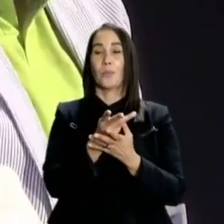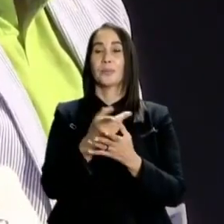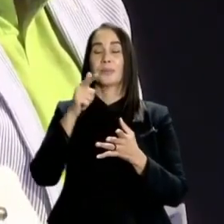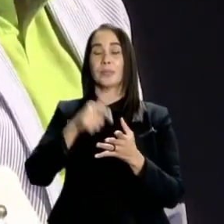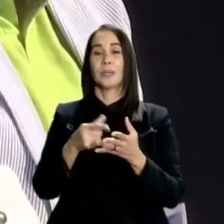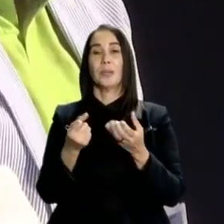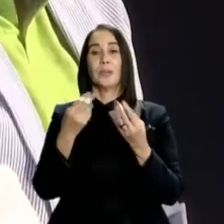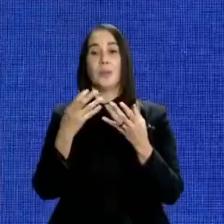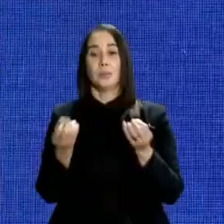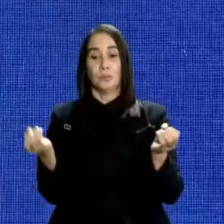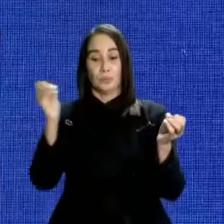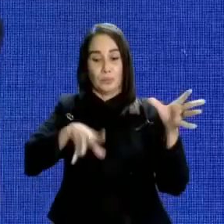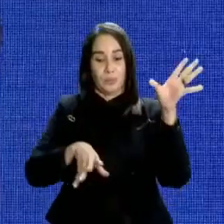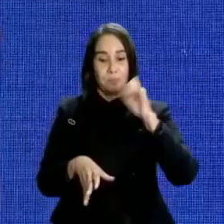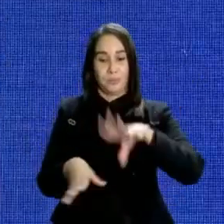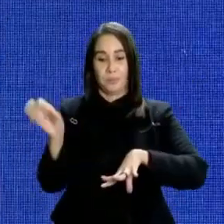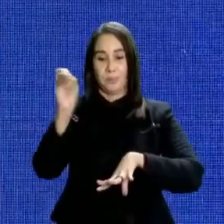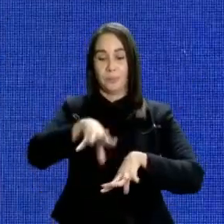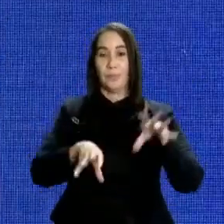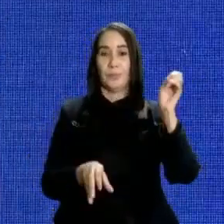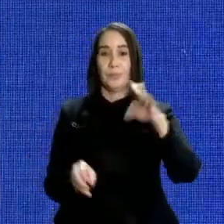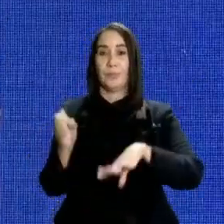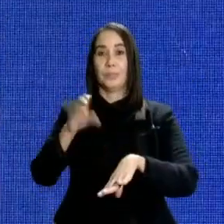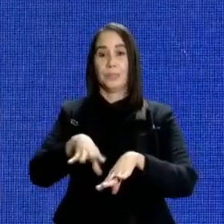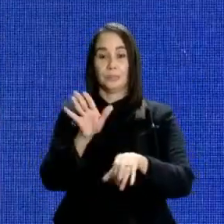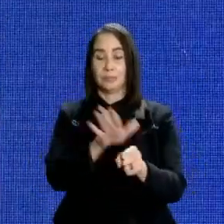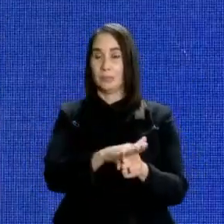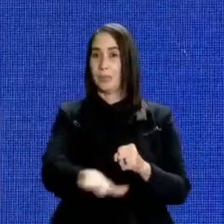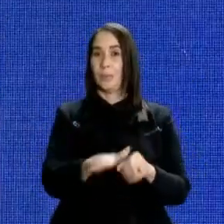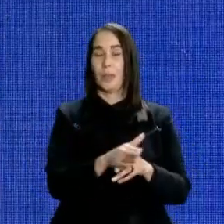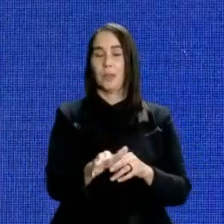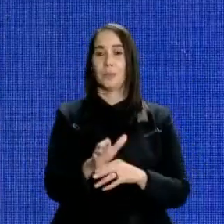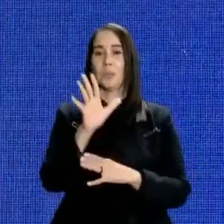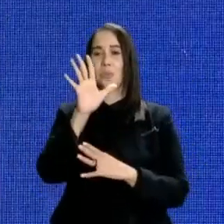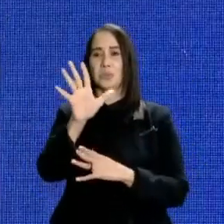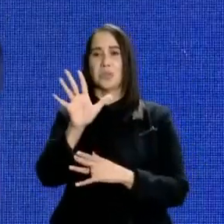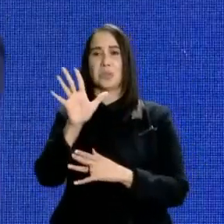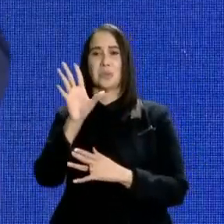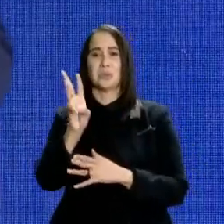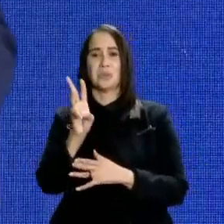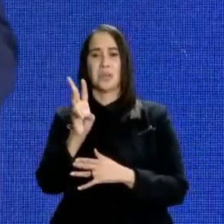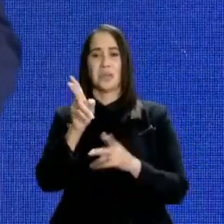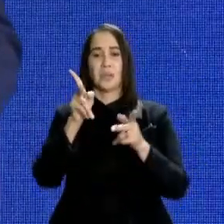estaban muchos echándole tierra al canal, porque eso no va a favorecer más que a 5 o 6 haitianos